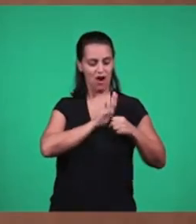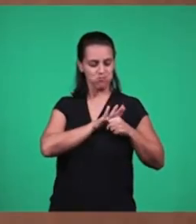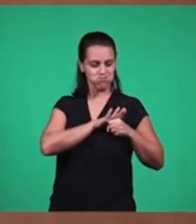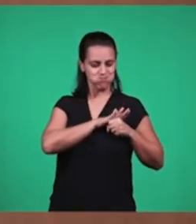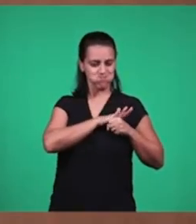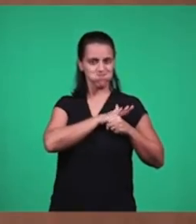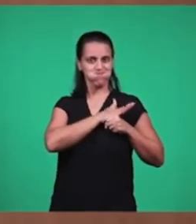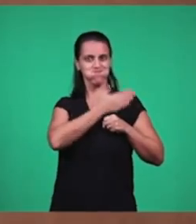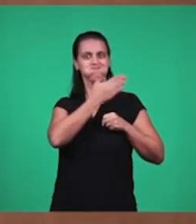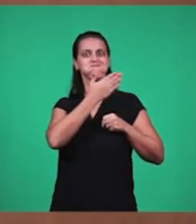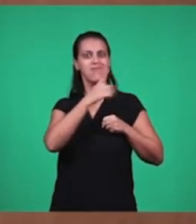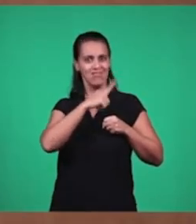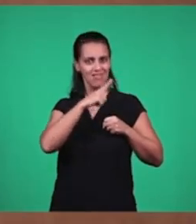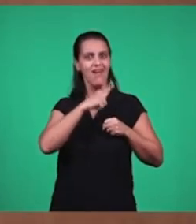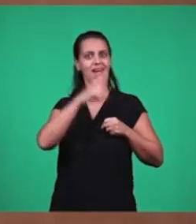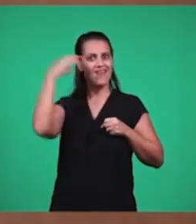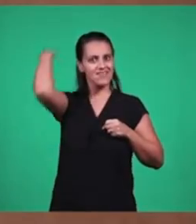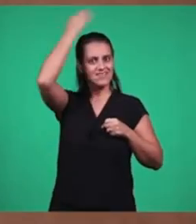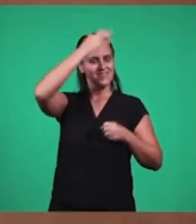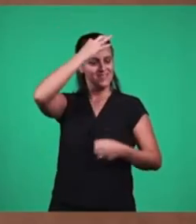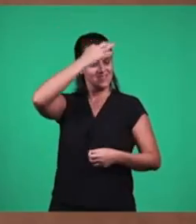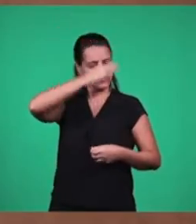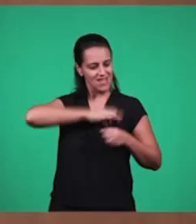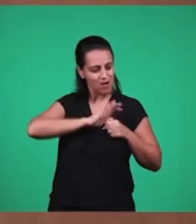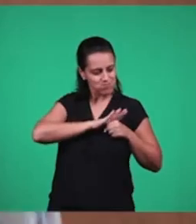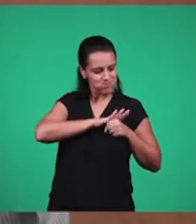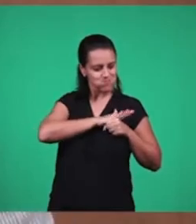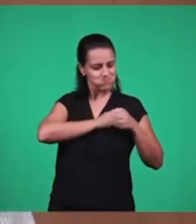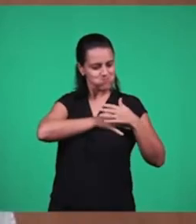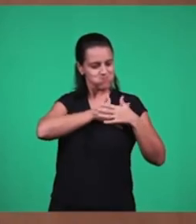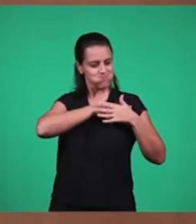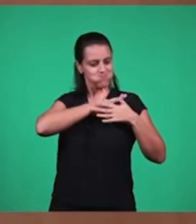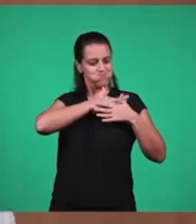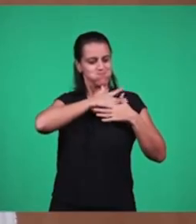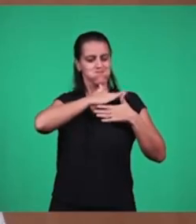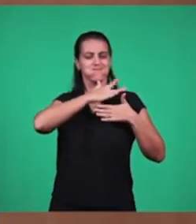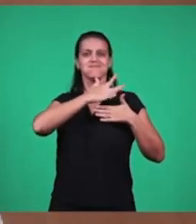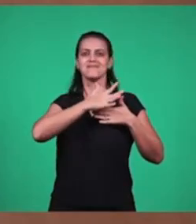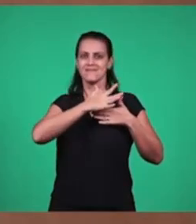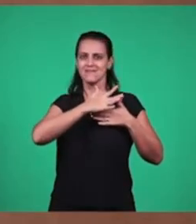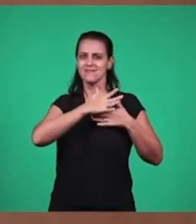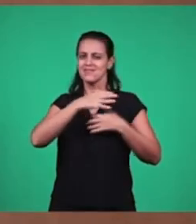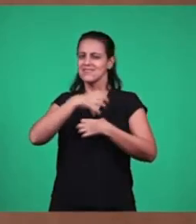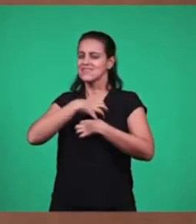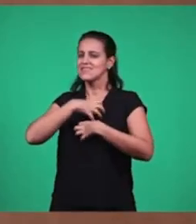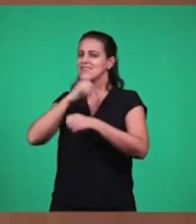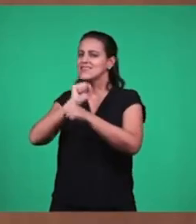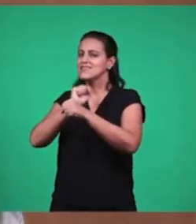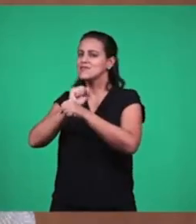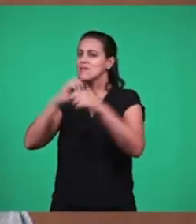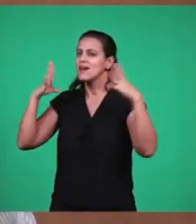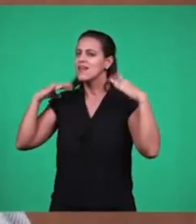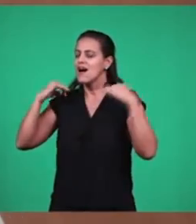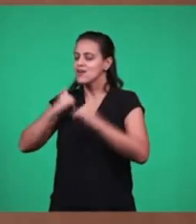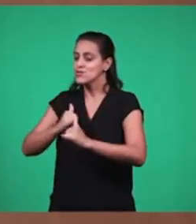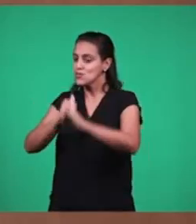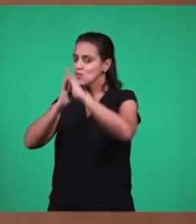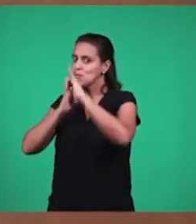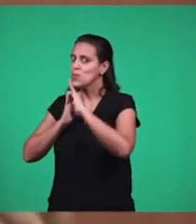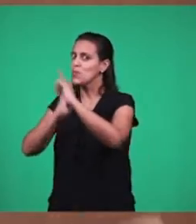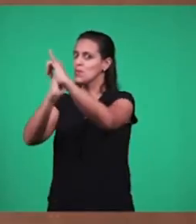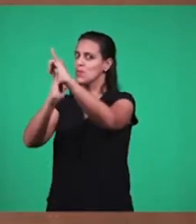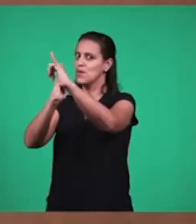corazón está lleno del Espíritu Santo y nosotros estamos listos para oír el toque de la trompeta. Y cuando